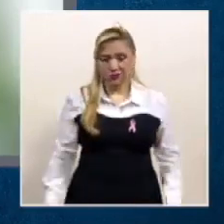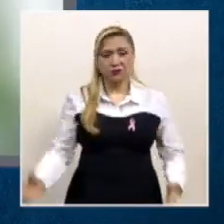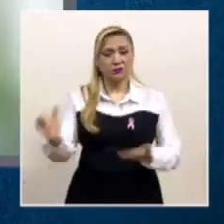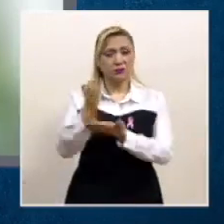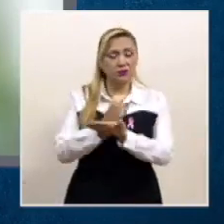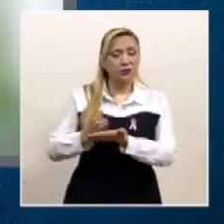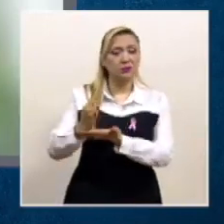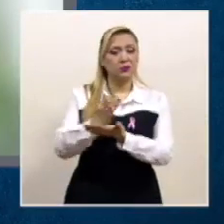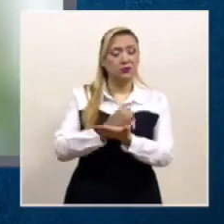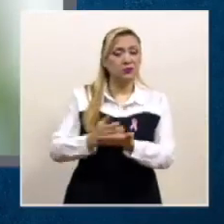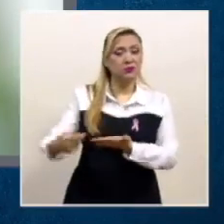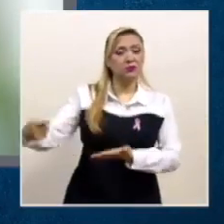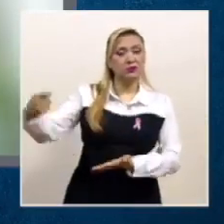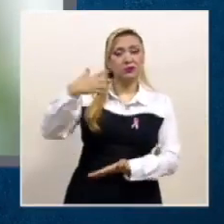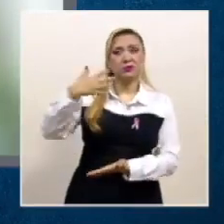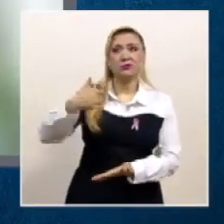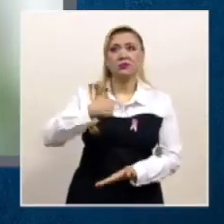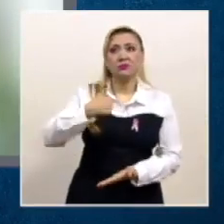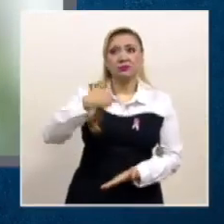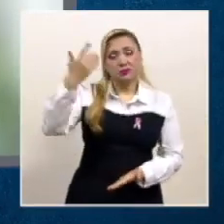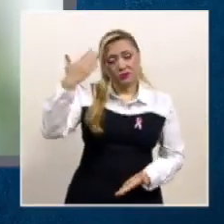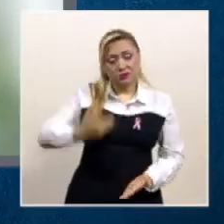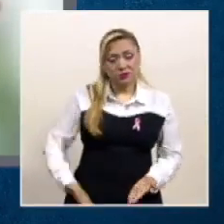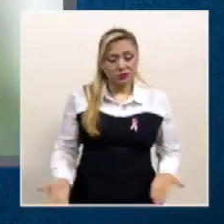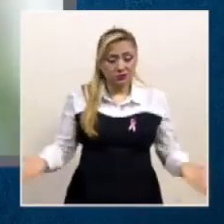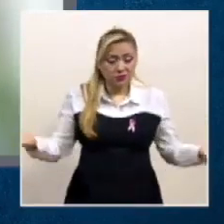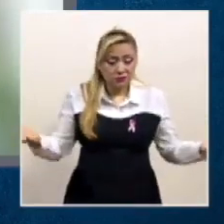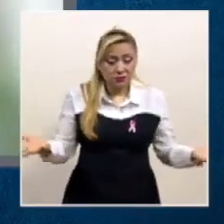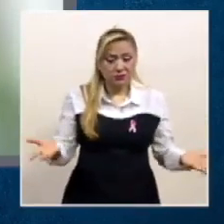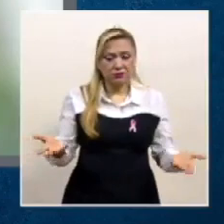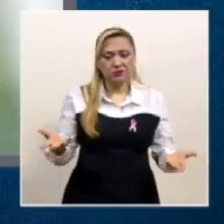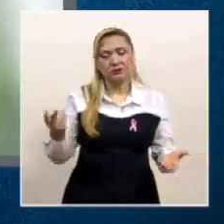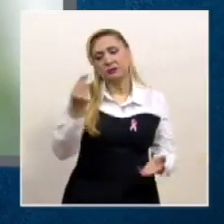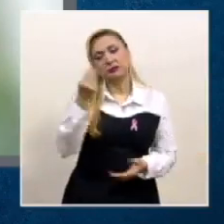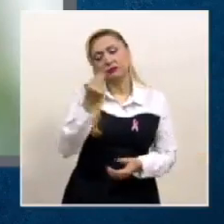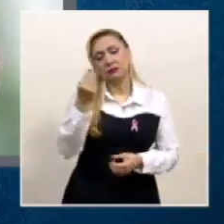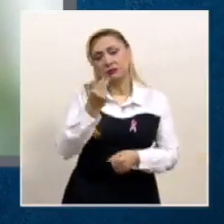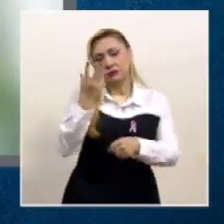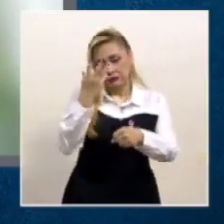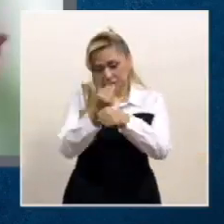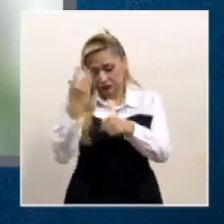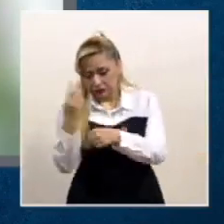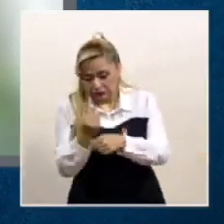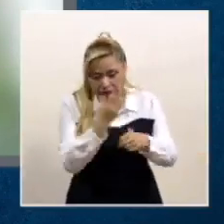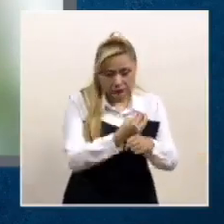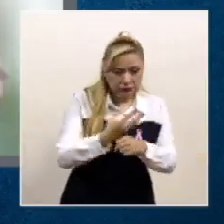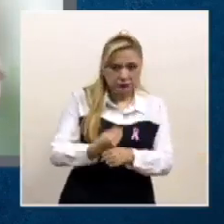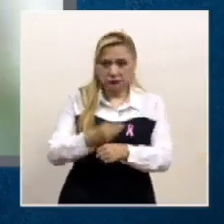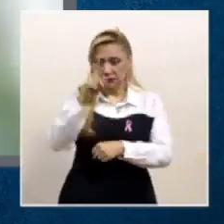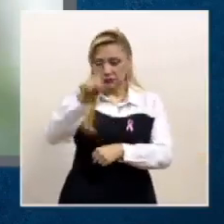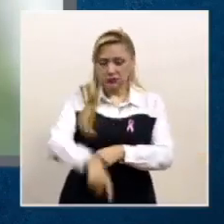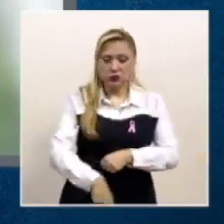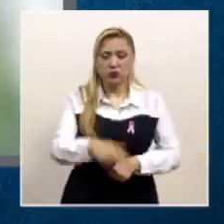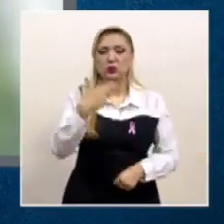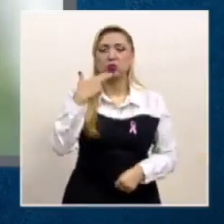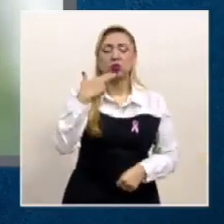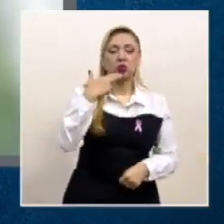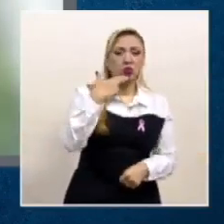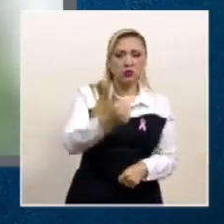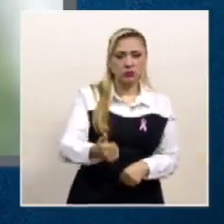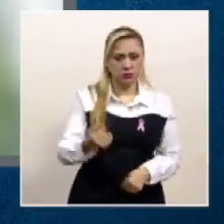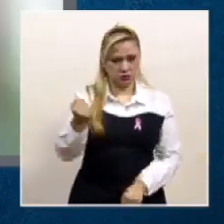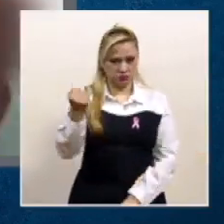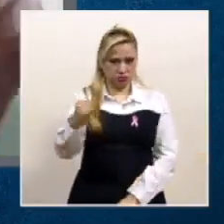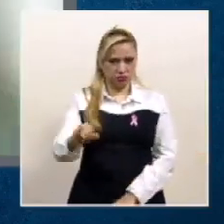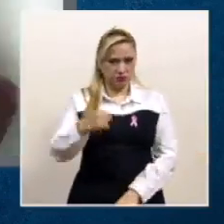veían como sujetos de reparación, como personas enfermas, y que pues